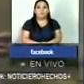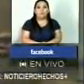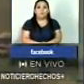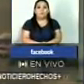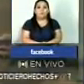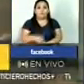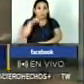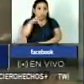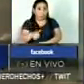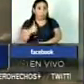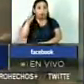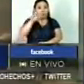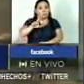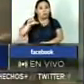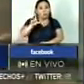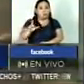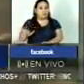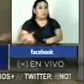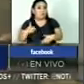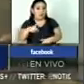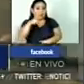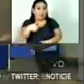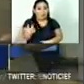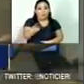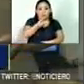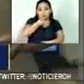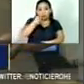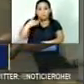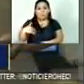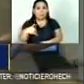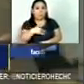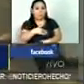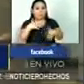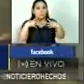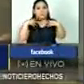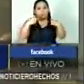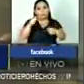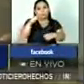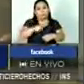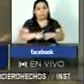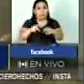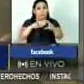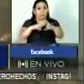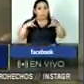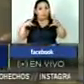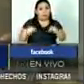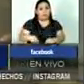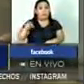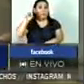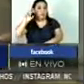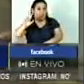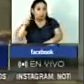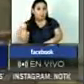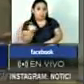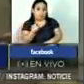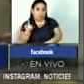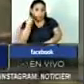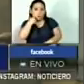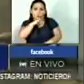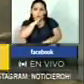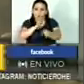para este lunes las autoridades en Nicaragua mantienen tres casos activos por COVID-19 en nuestro país